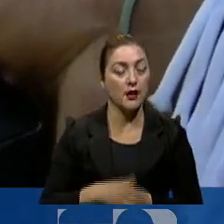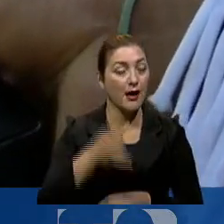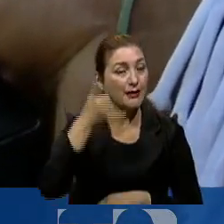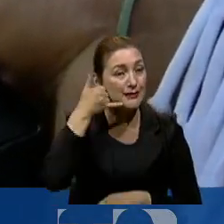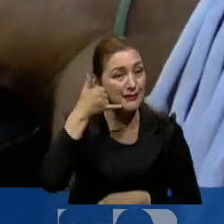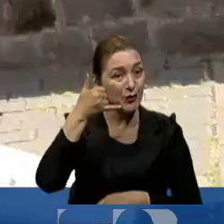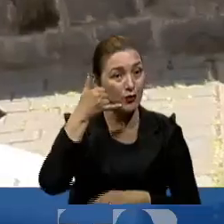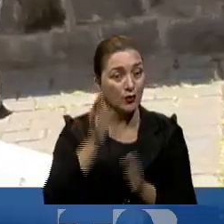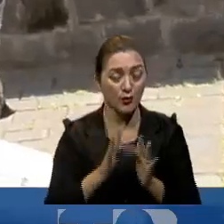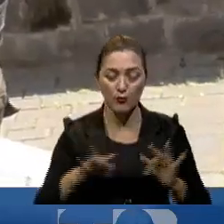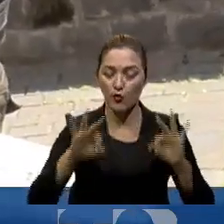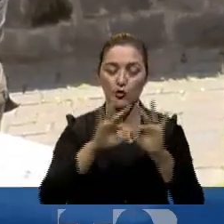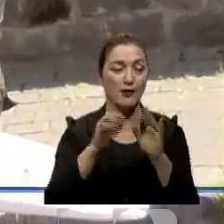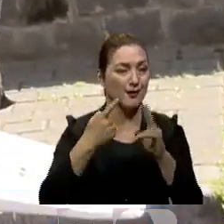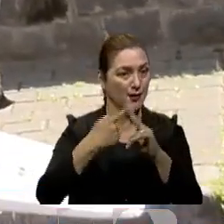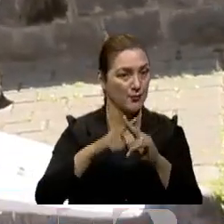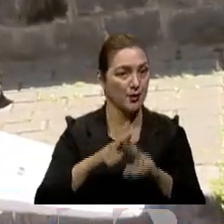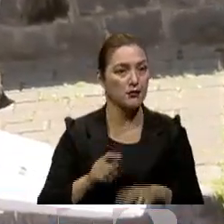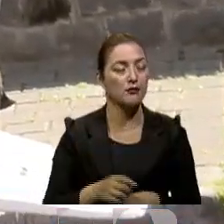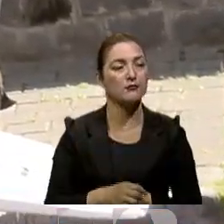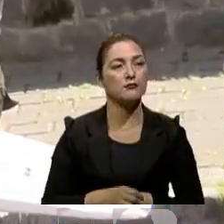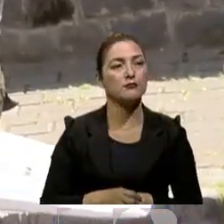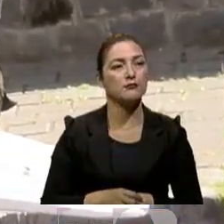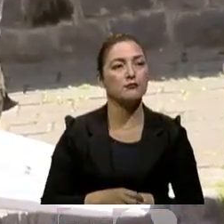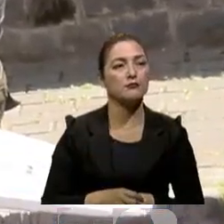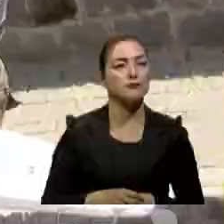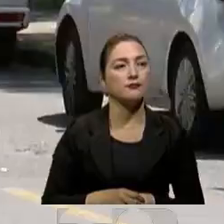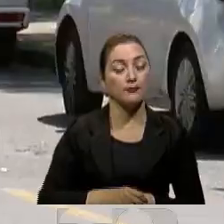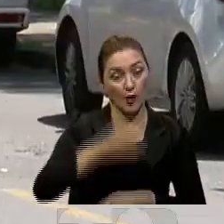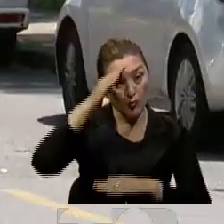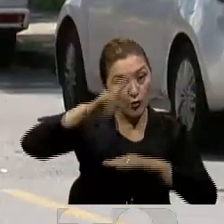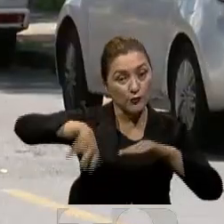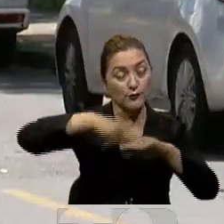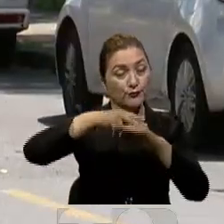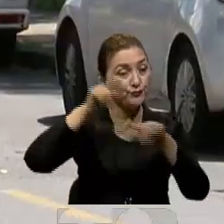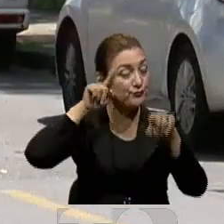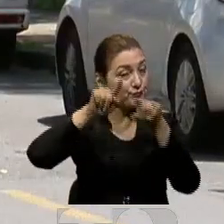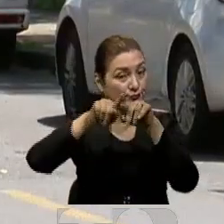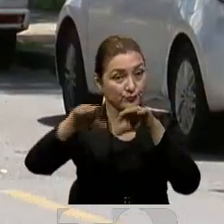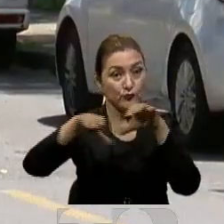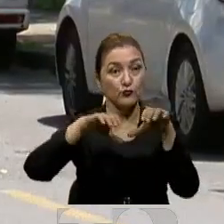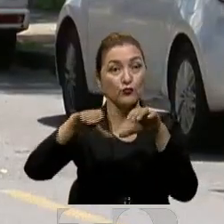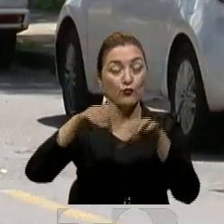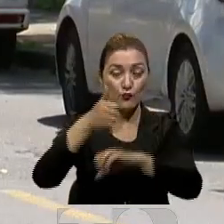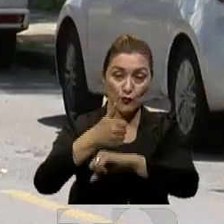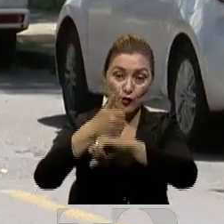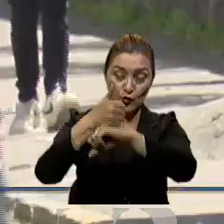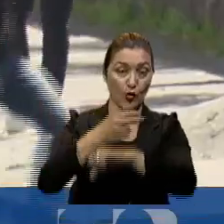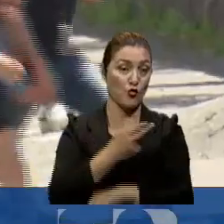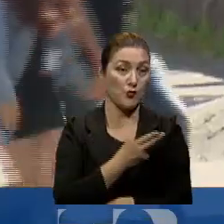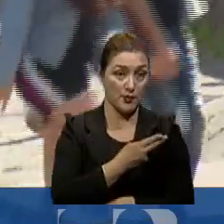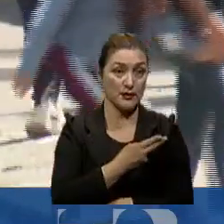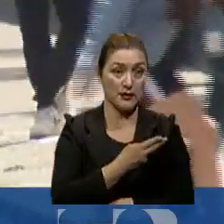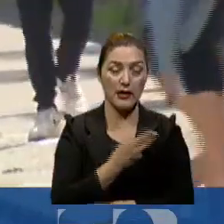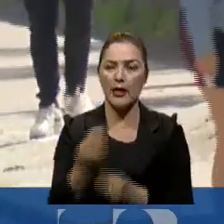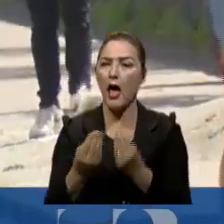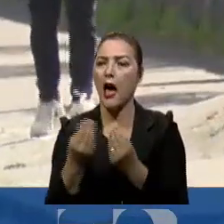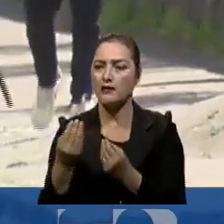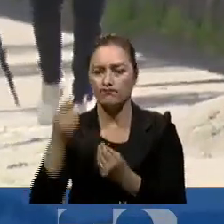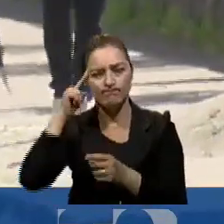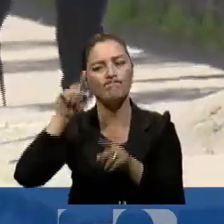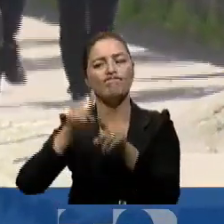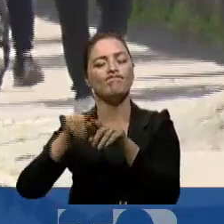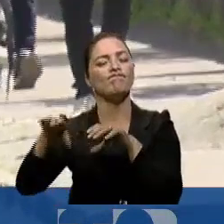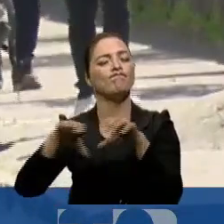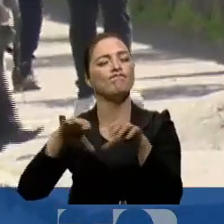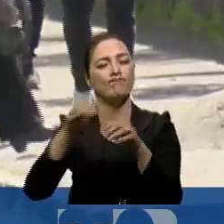es una herramienta muy importante. La Policía Nacional también informó que se coordinó acciones con las autoridades del plantel para implementar acciones que eviten el